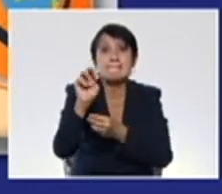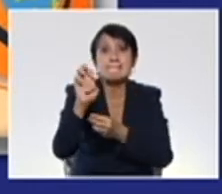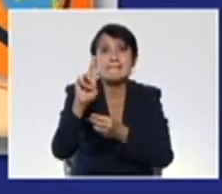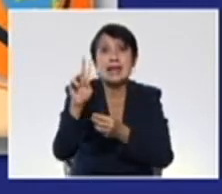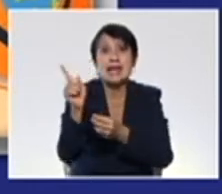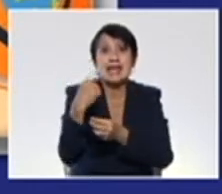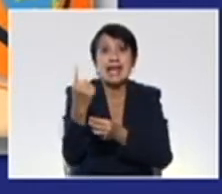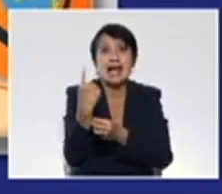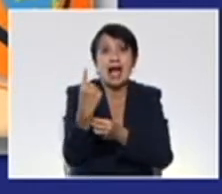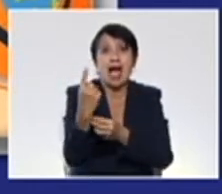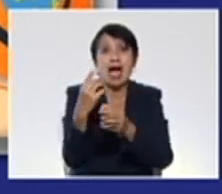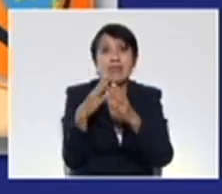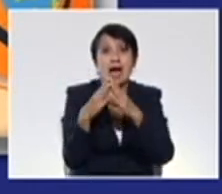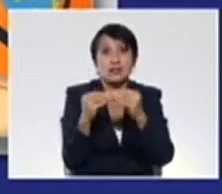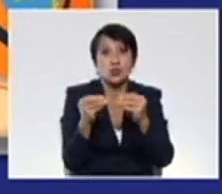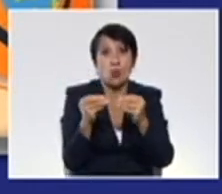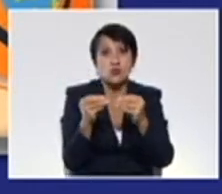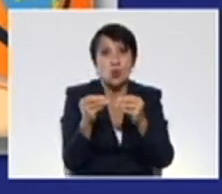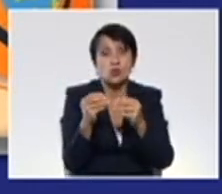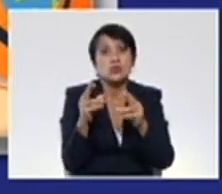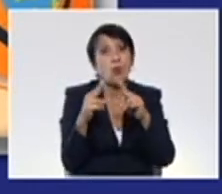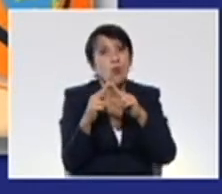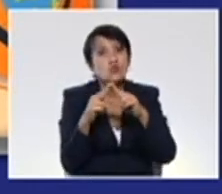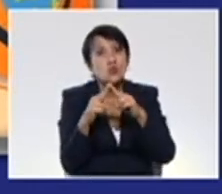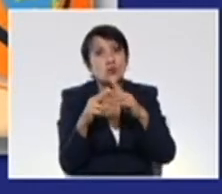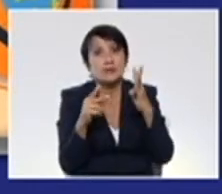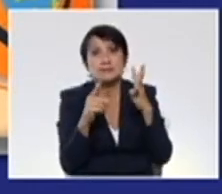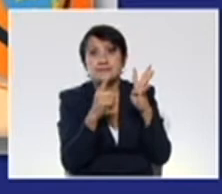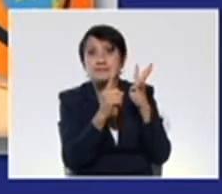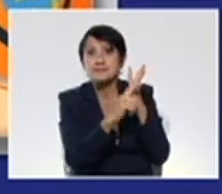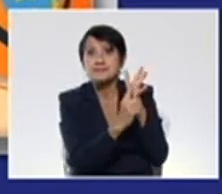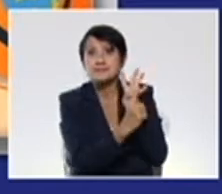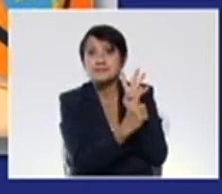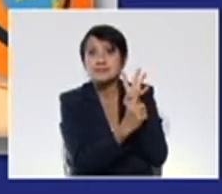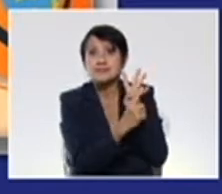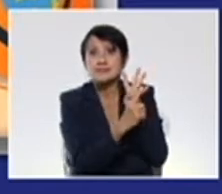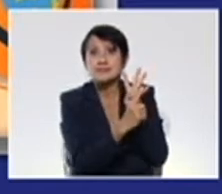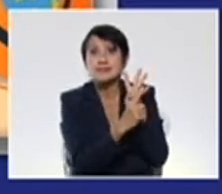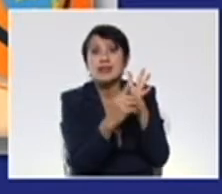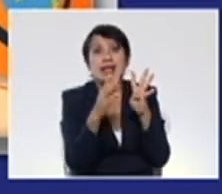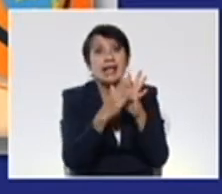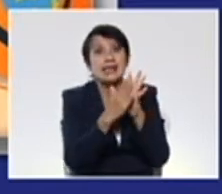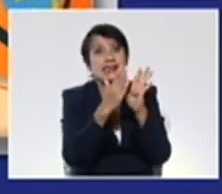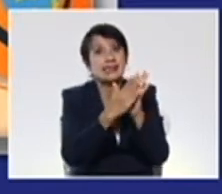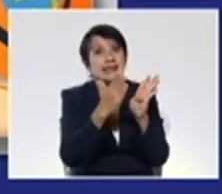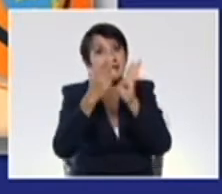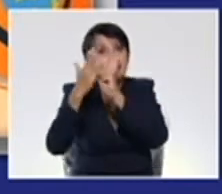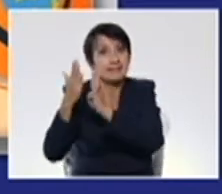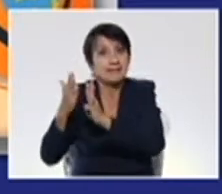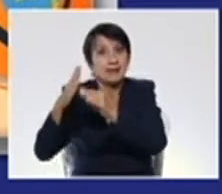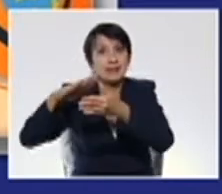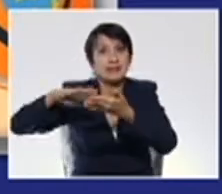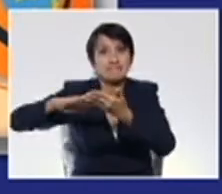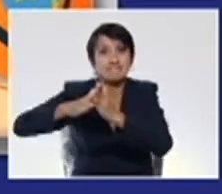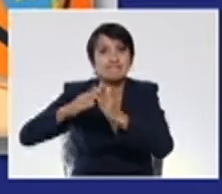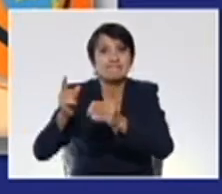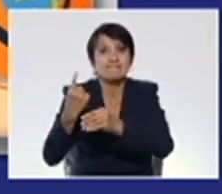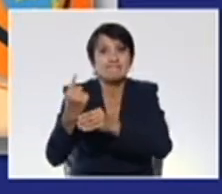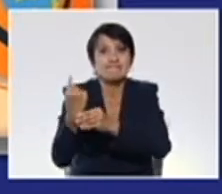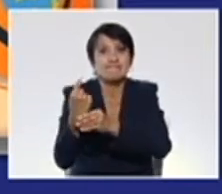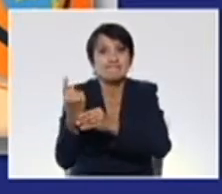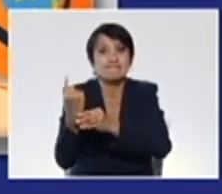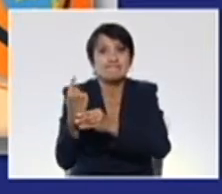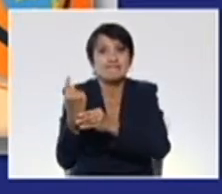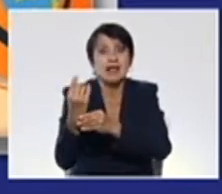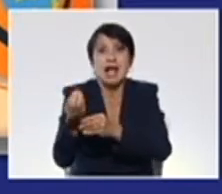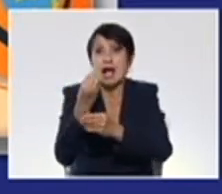se conoce la licuadora, y la cuarta, que está del lado derecho, que es más grande, es para triturar ciertamente